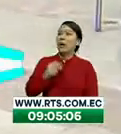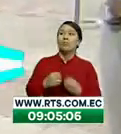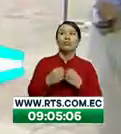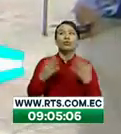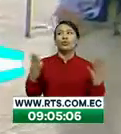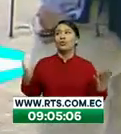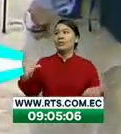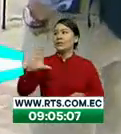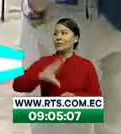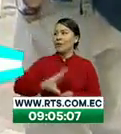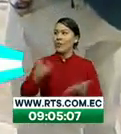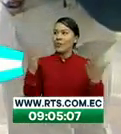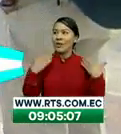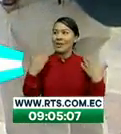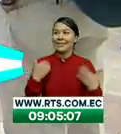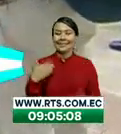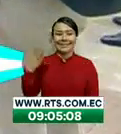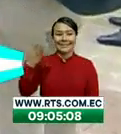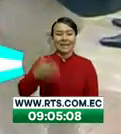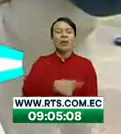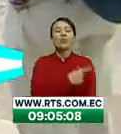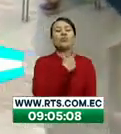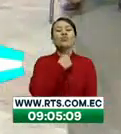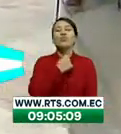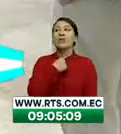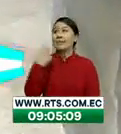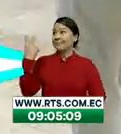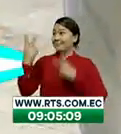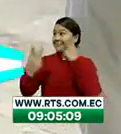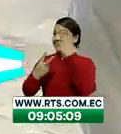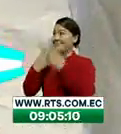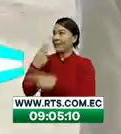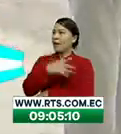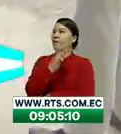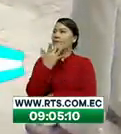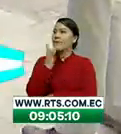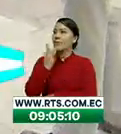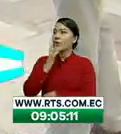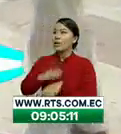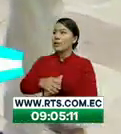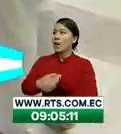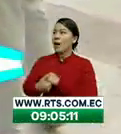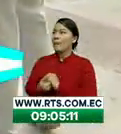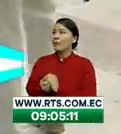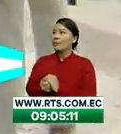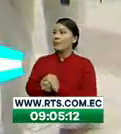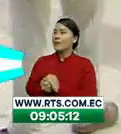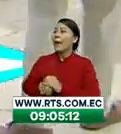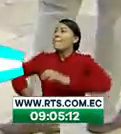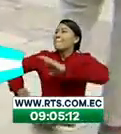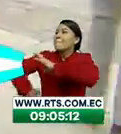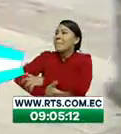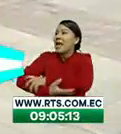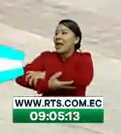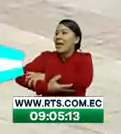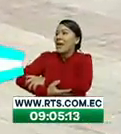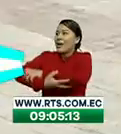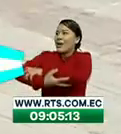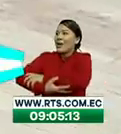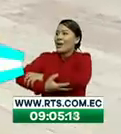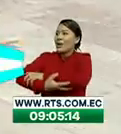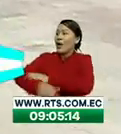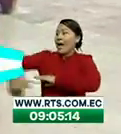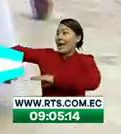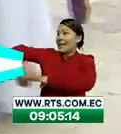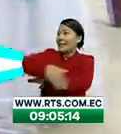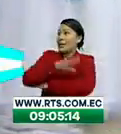Lógico. Así que vaya. ¿Qué más le gusta la ciudad? ¿El sitio turístico de la ciudad que más le gusta? Malecón. Malecón, la avenida